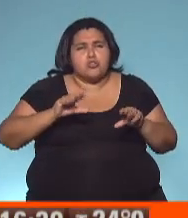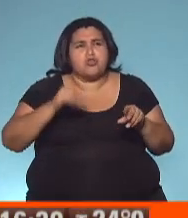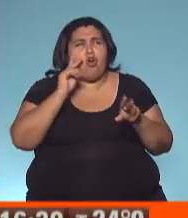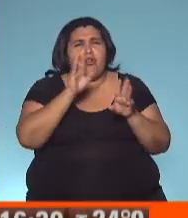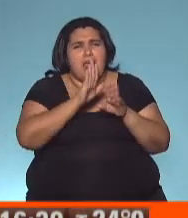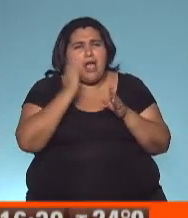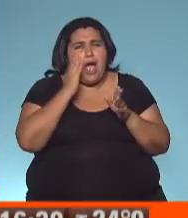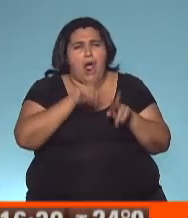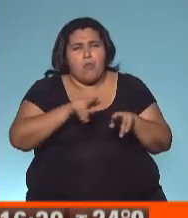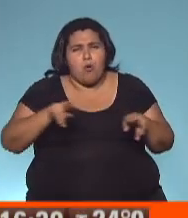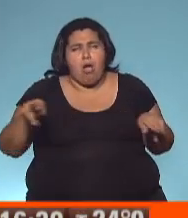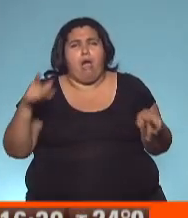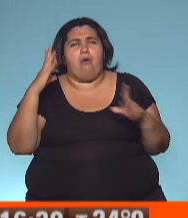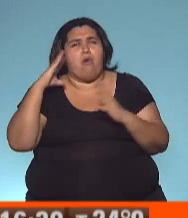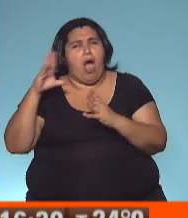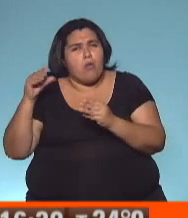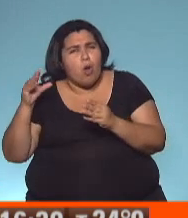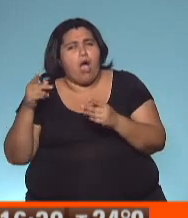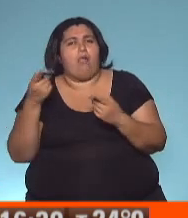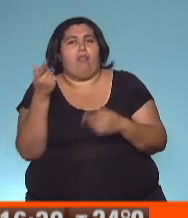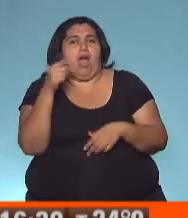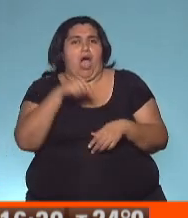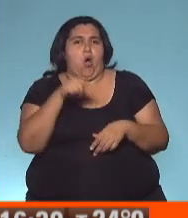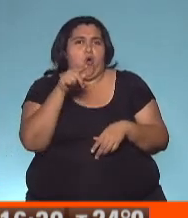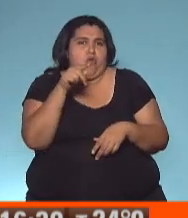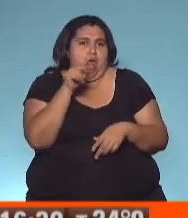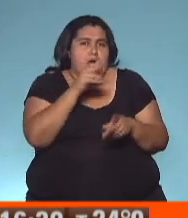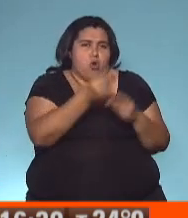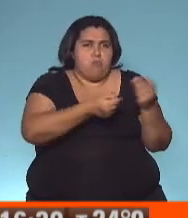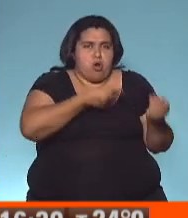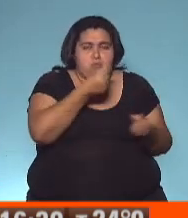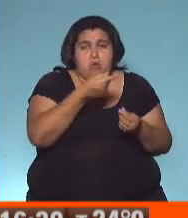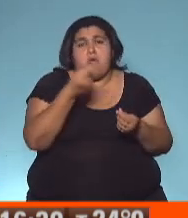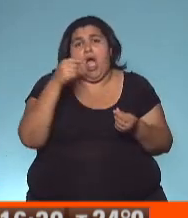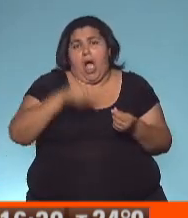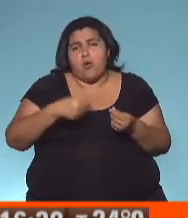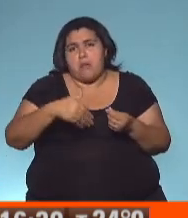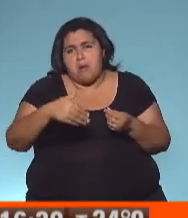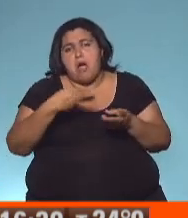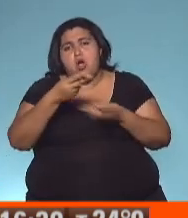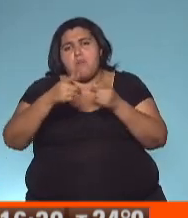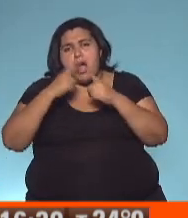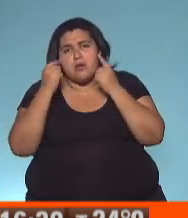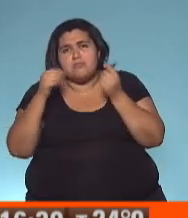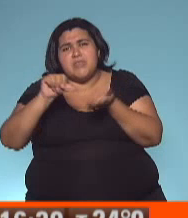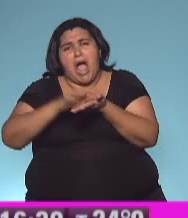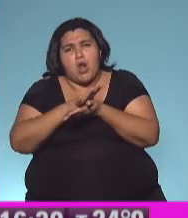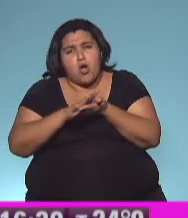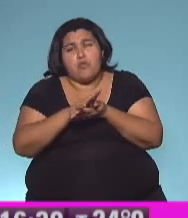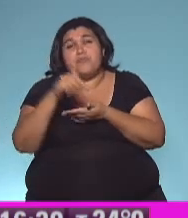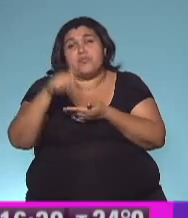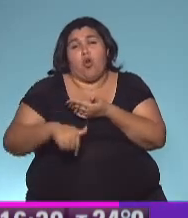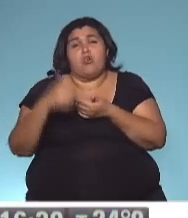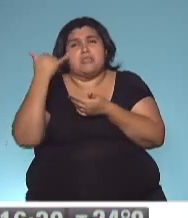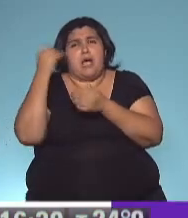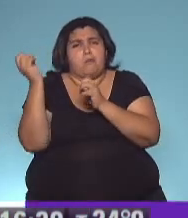almohadas, cómo estamos ocupando una hora de poder conseguir barbijo, comprar alcohol en gel, y hoy recibimos ya